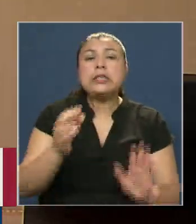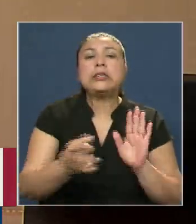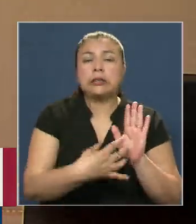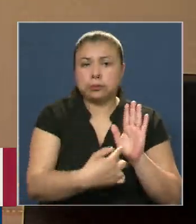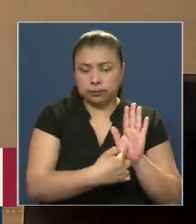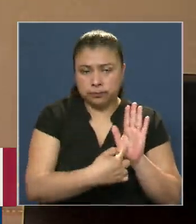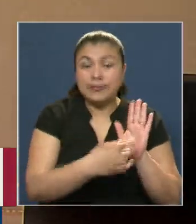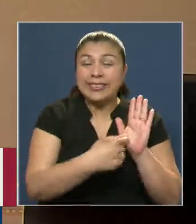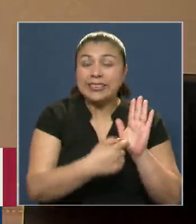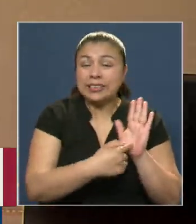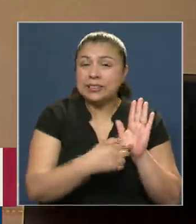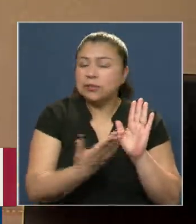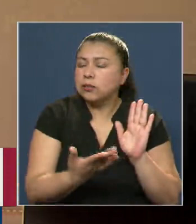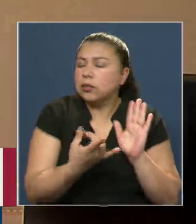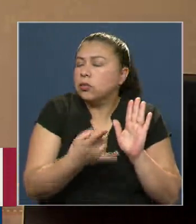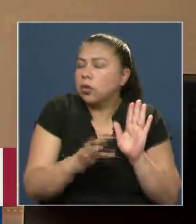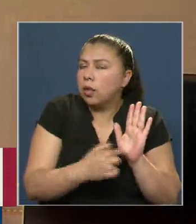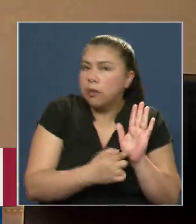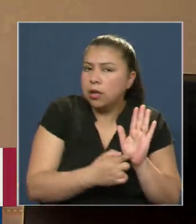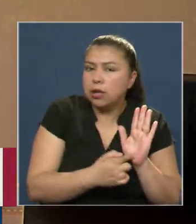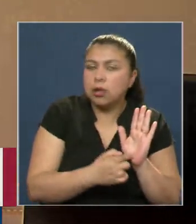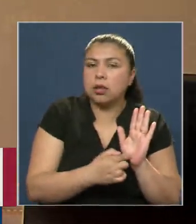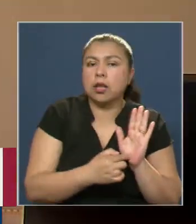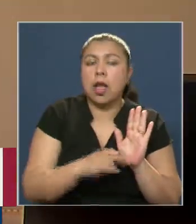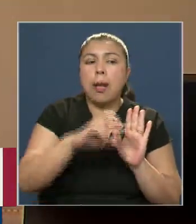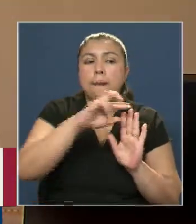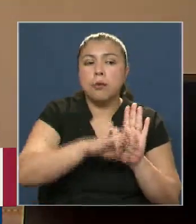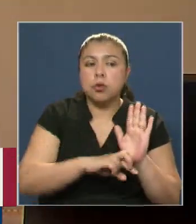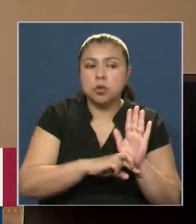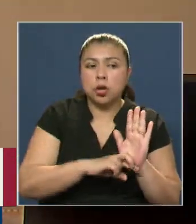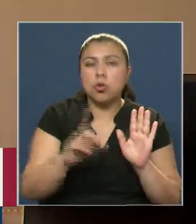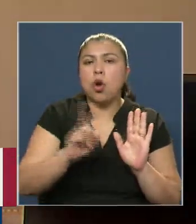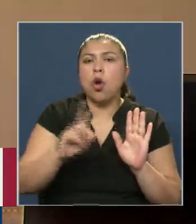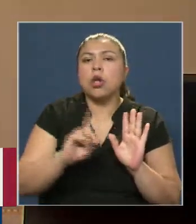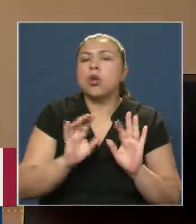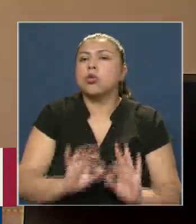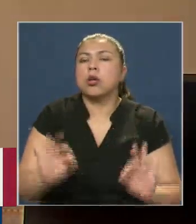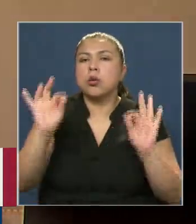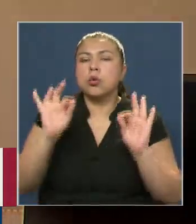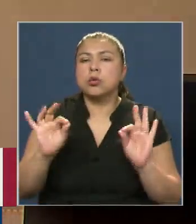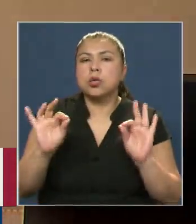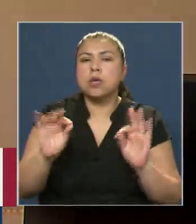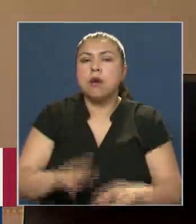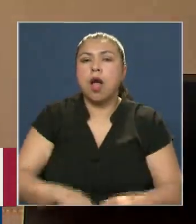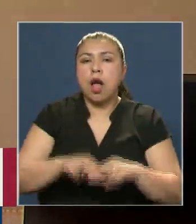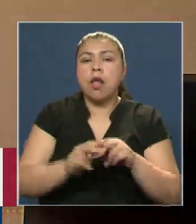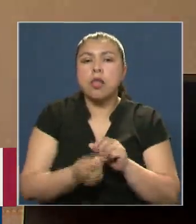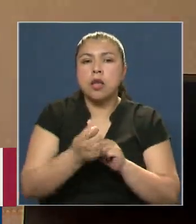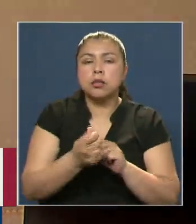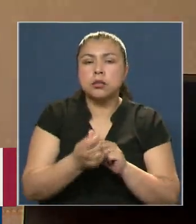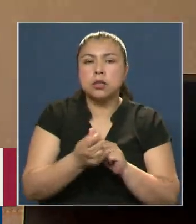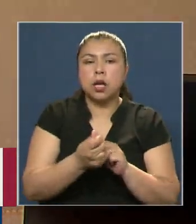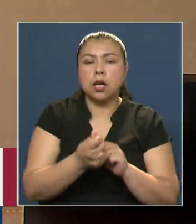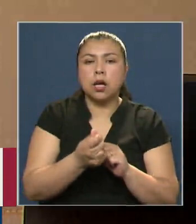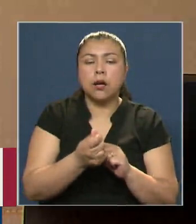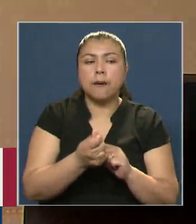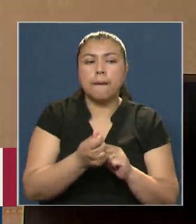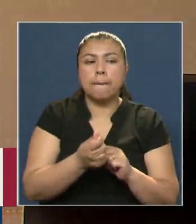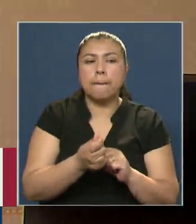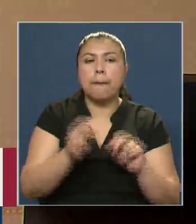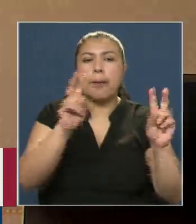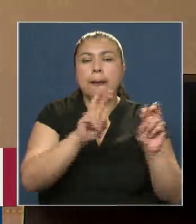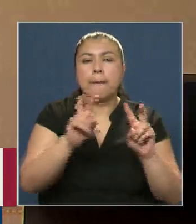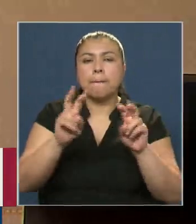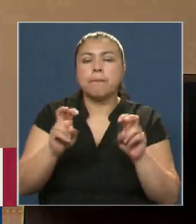solamente pueden referirse en aquellos proyectos que no sean de exclusiva materia de Hacienda, en aquellos temas que